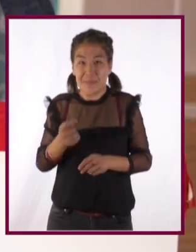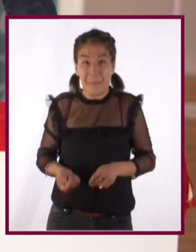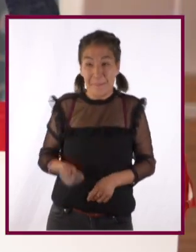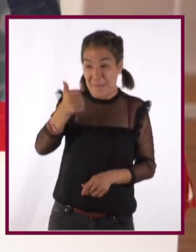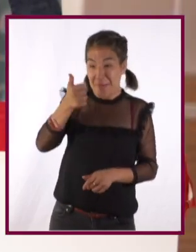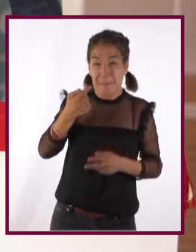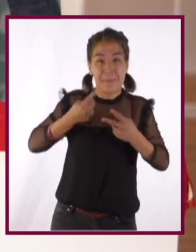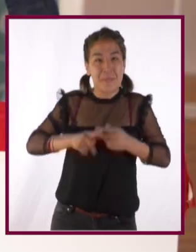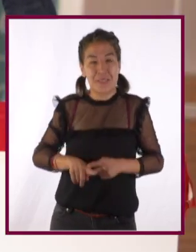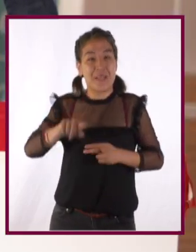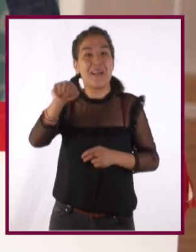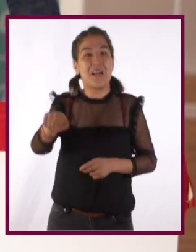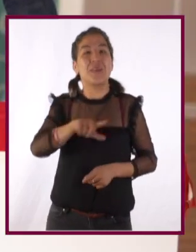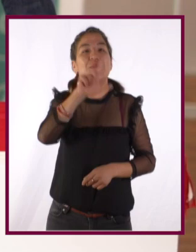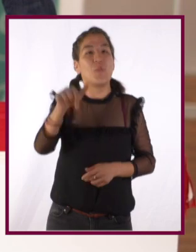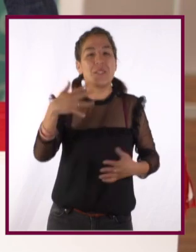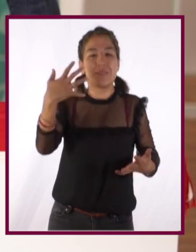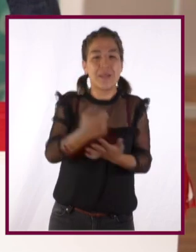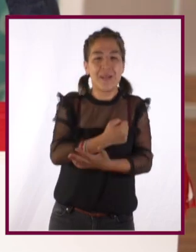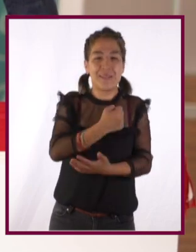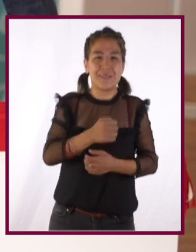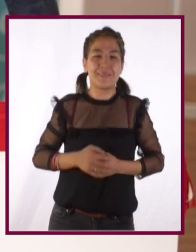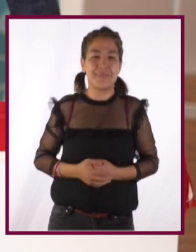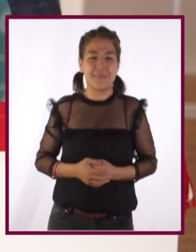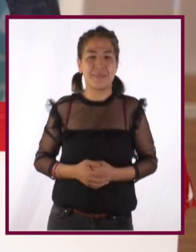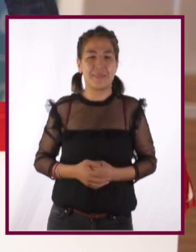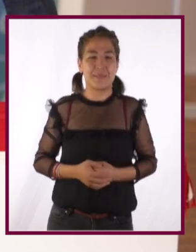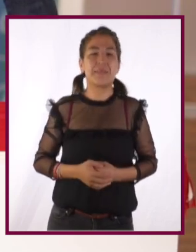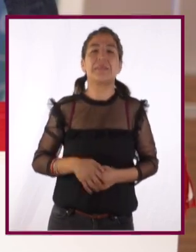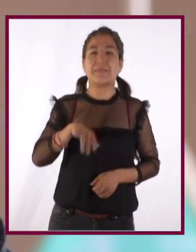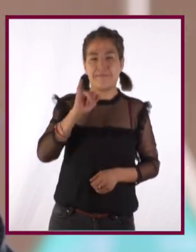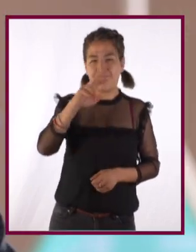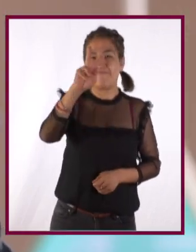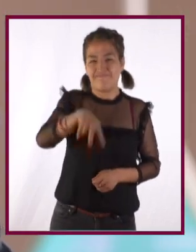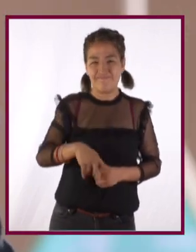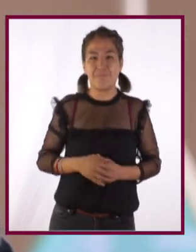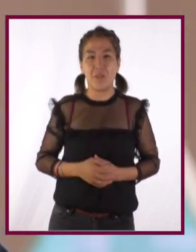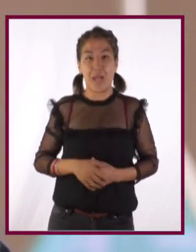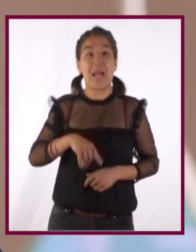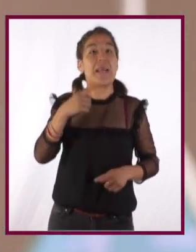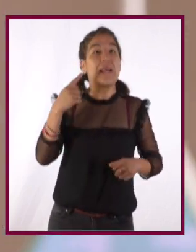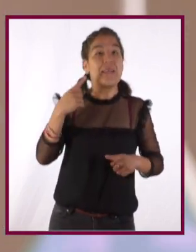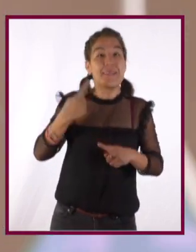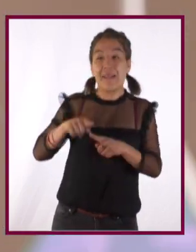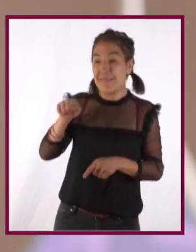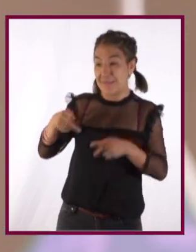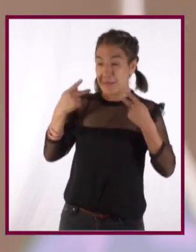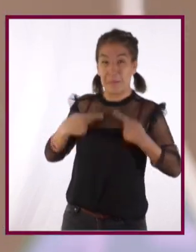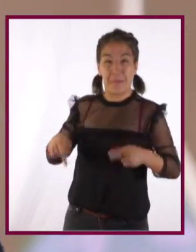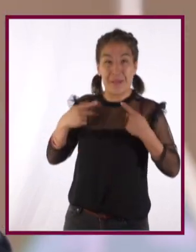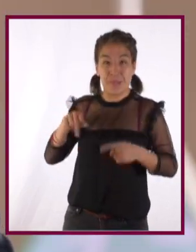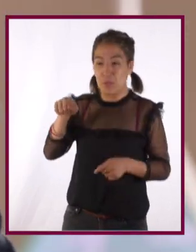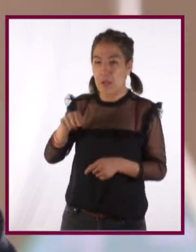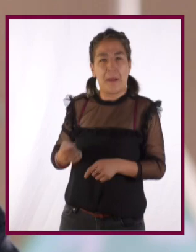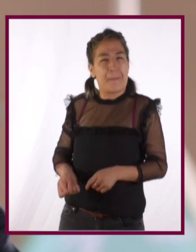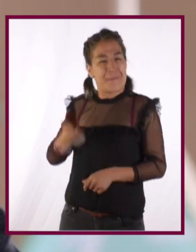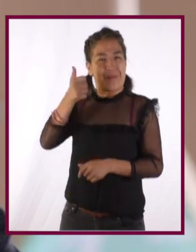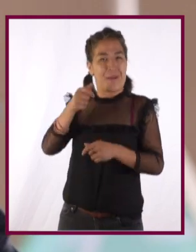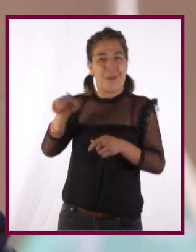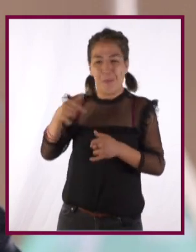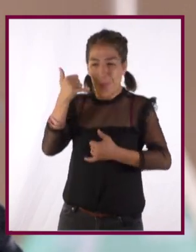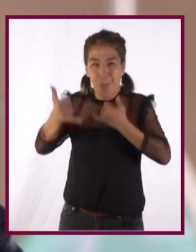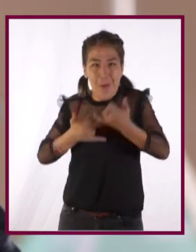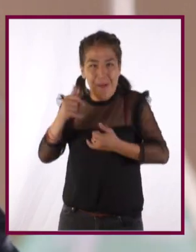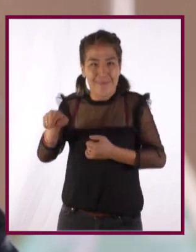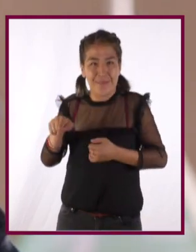que gana? Bueno, me refiero a que el que comienza, pues. Pues sí, la verdad es que sí. De hecho, hay todo un teorema que